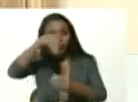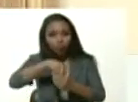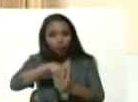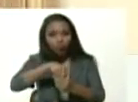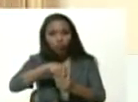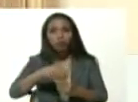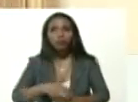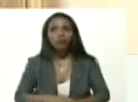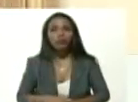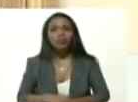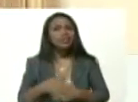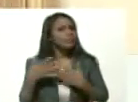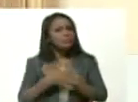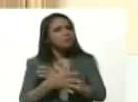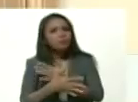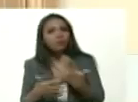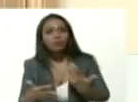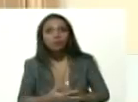Es